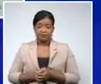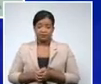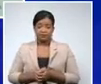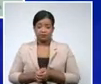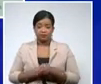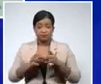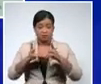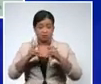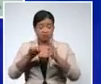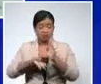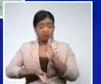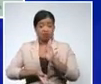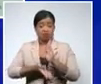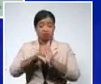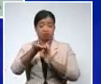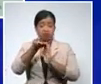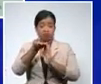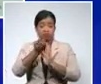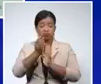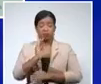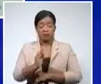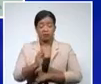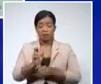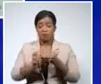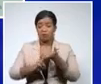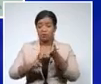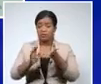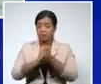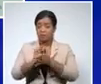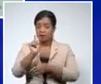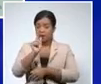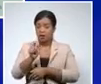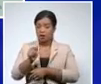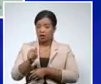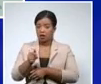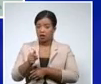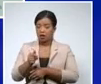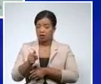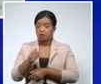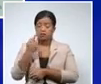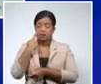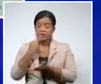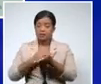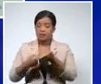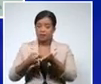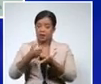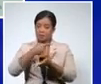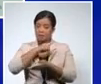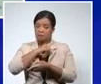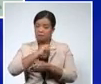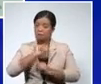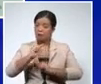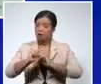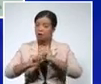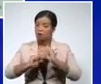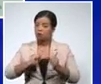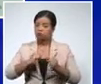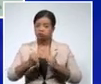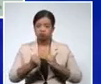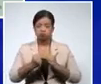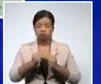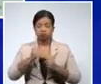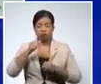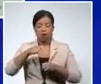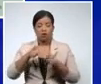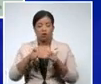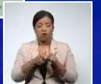elevada para este territorio que había logrado semanas anteriores un control de la pandemia y no tengo